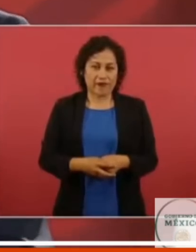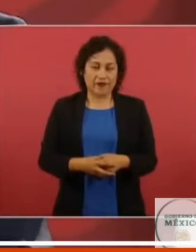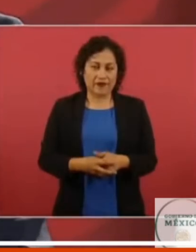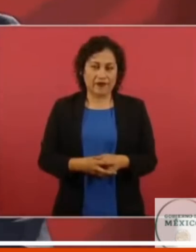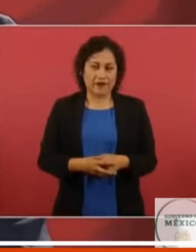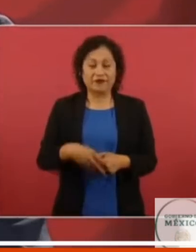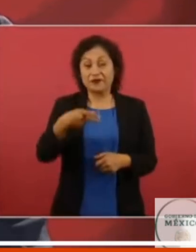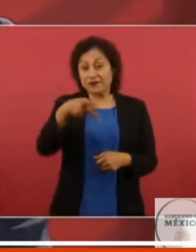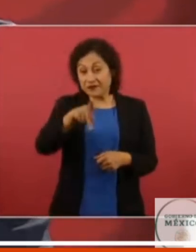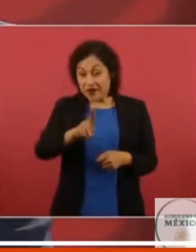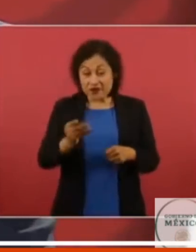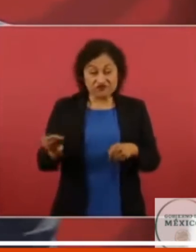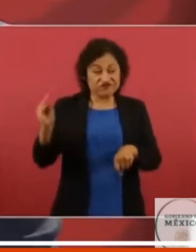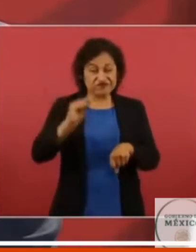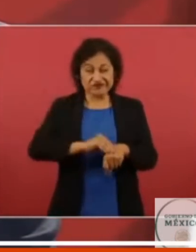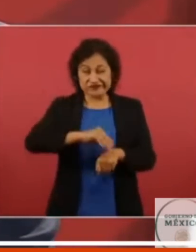agréguese